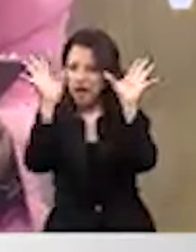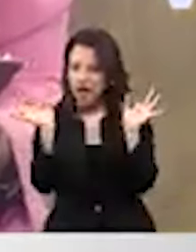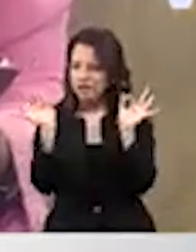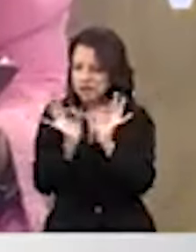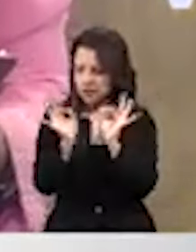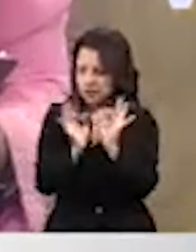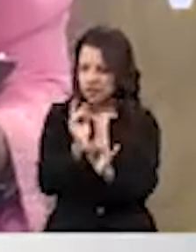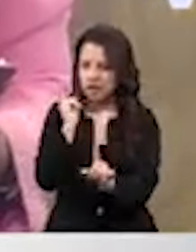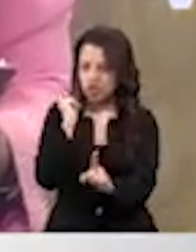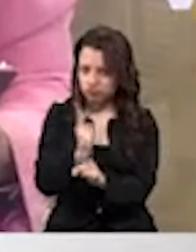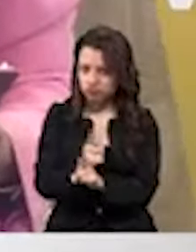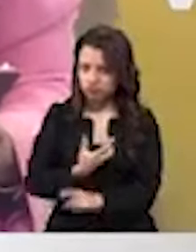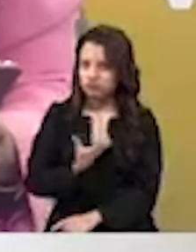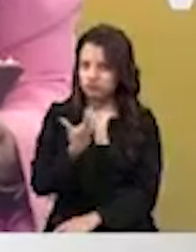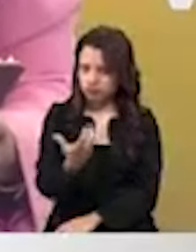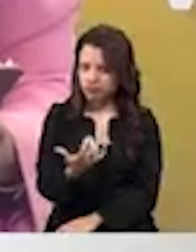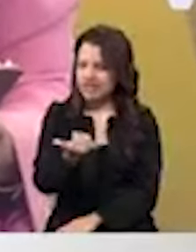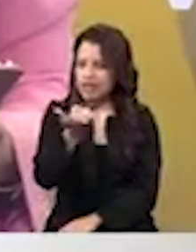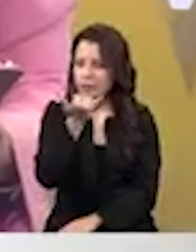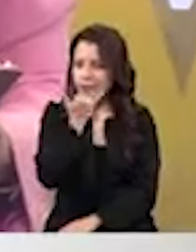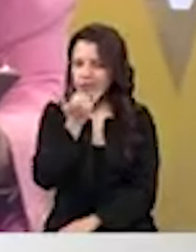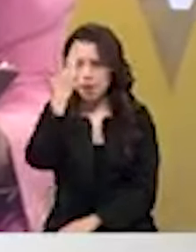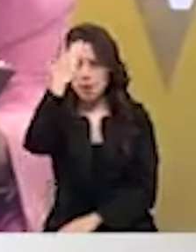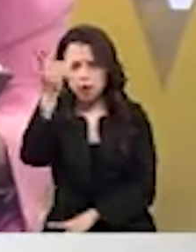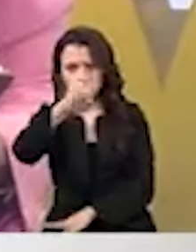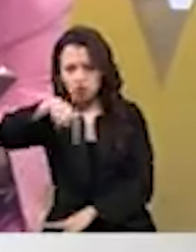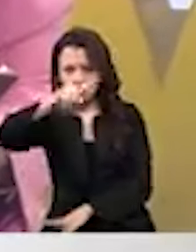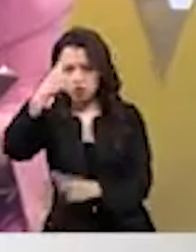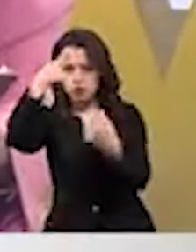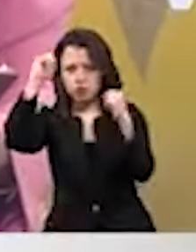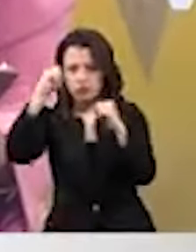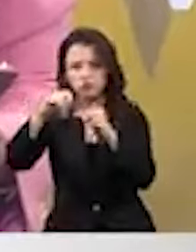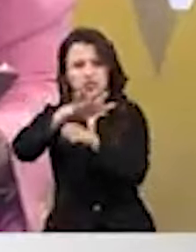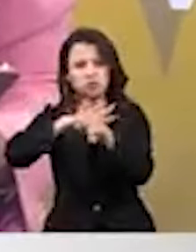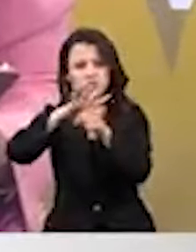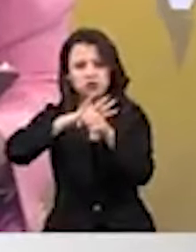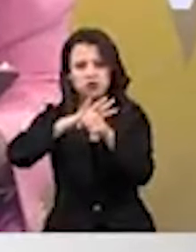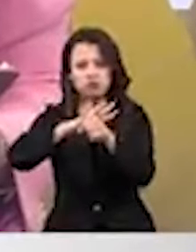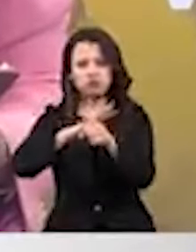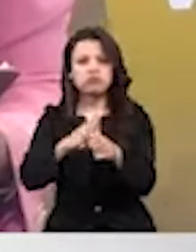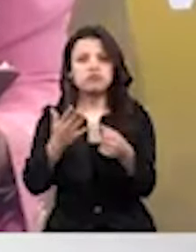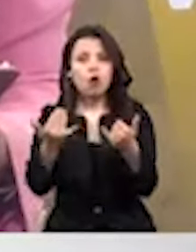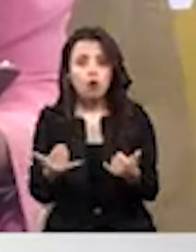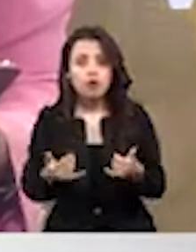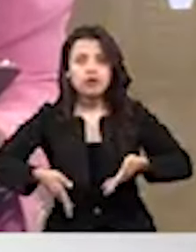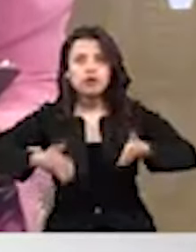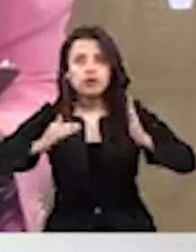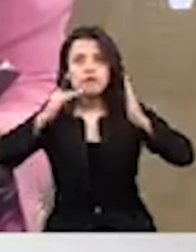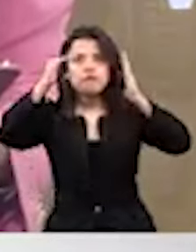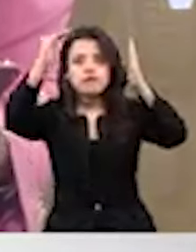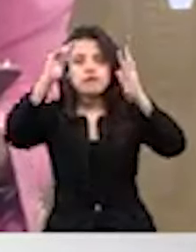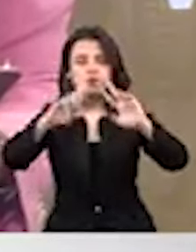Sin Carreta, lo que está pasando, por qué hay que prestarle atención a lo que está ocurriendo allá en el edificio que les hemos venido mostrando en el centro de Bogotá